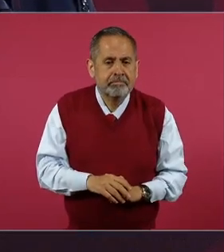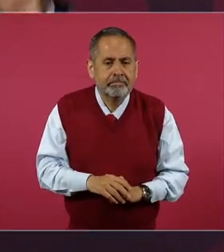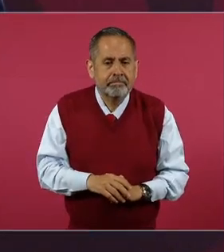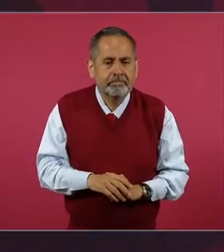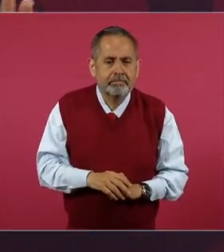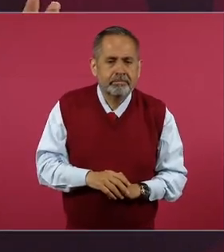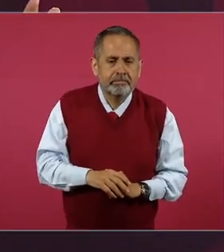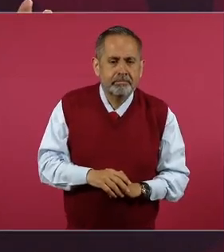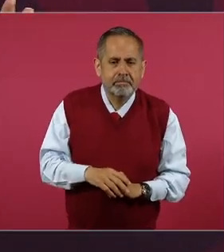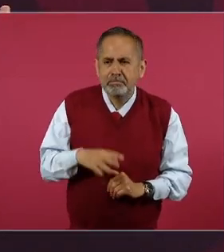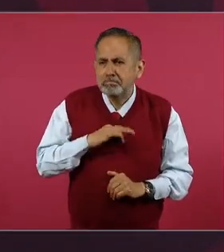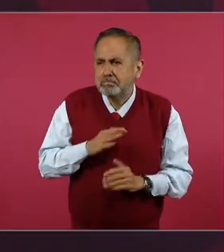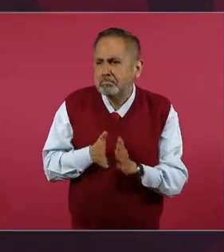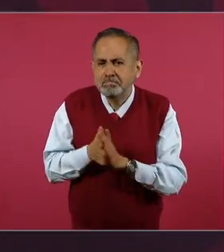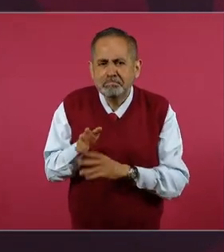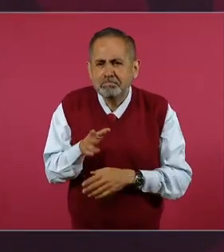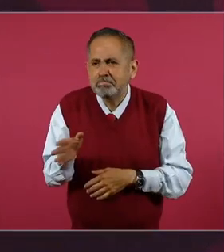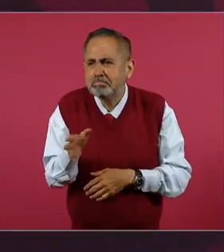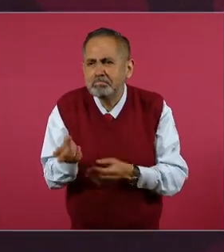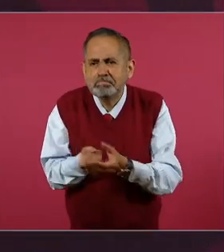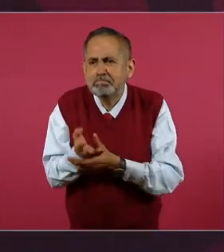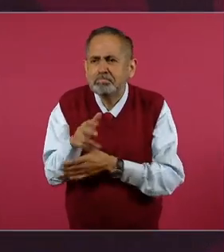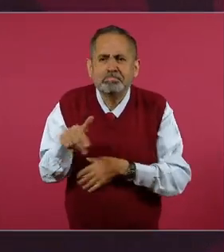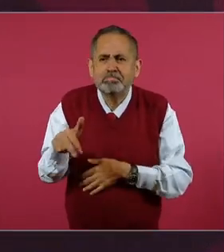que yo me pueda ir, me salgo